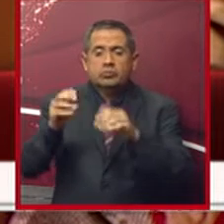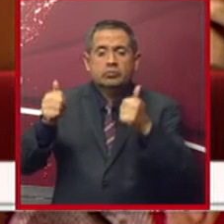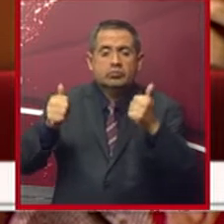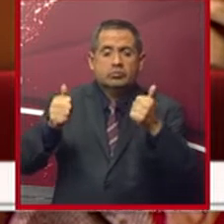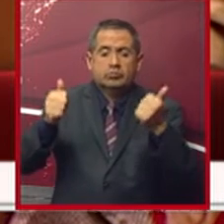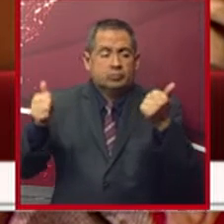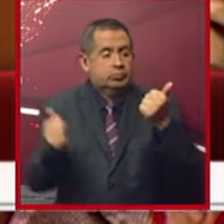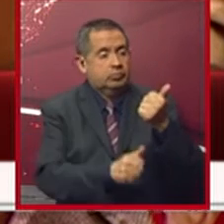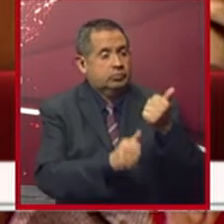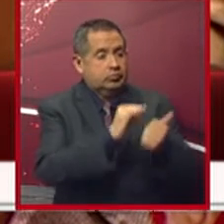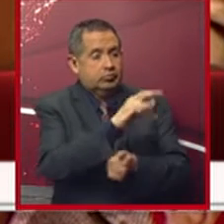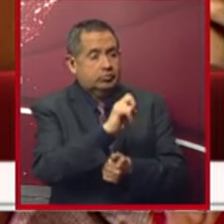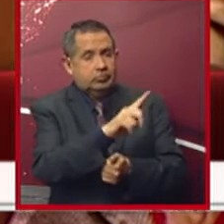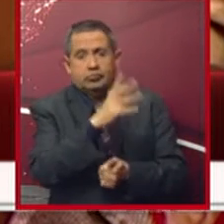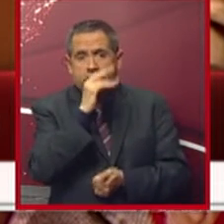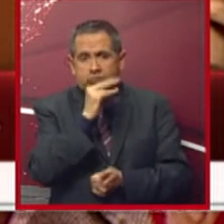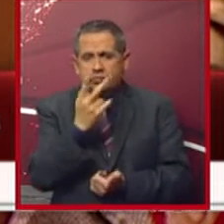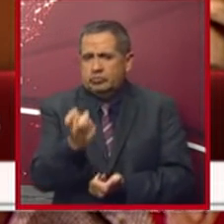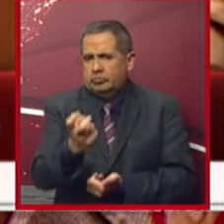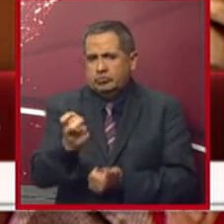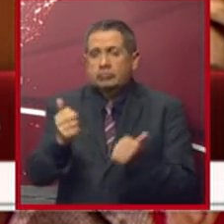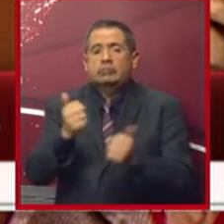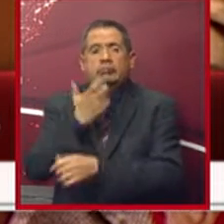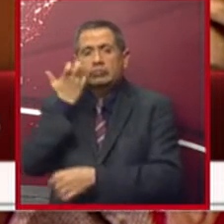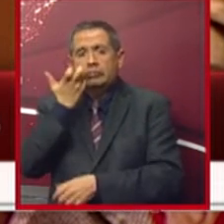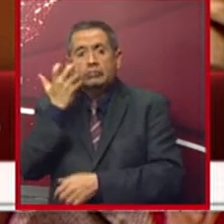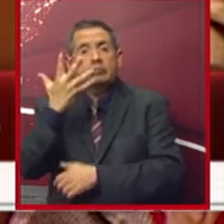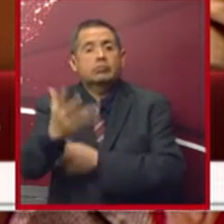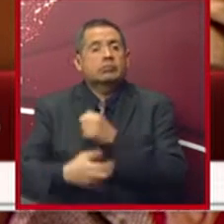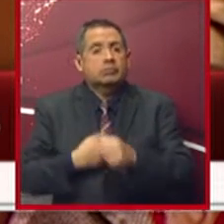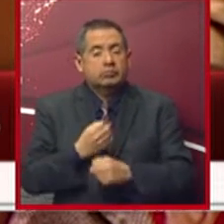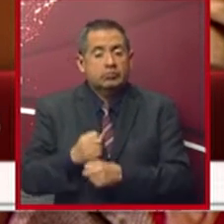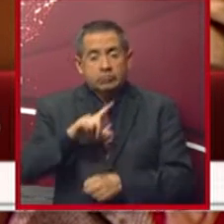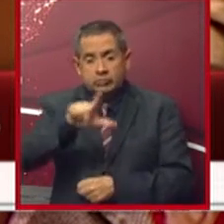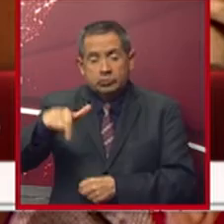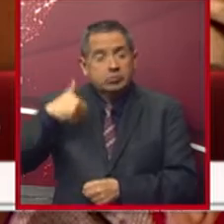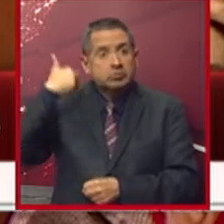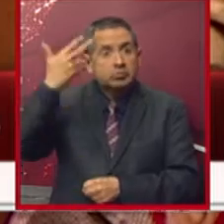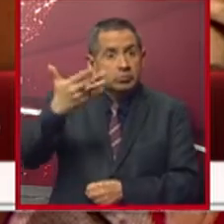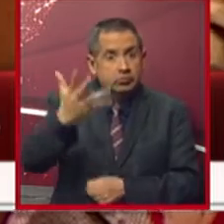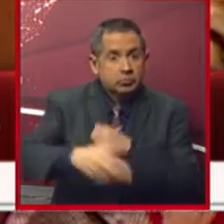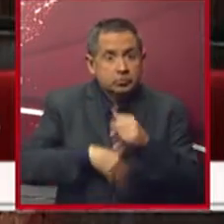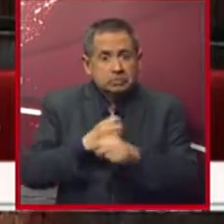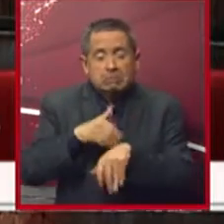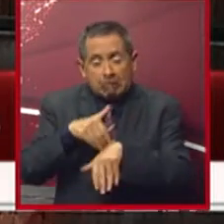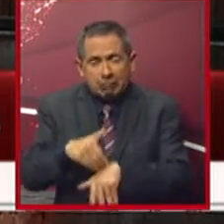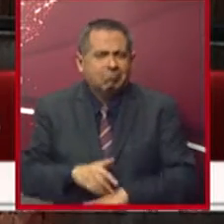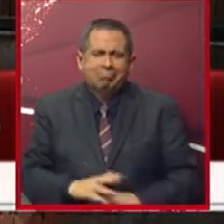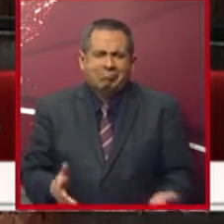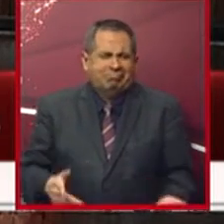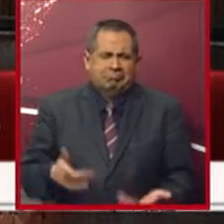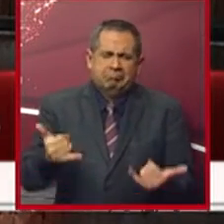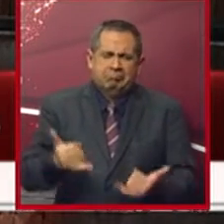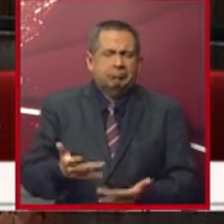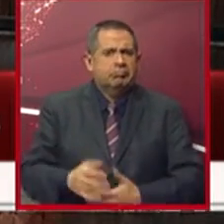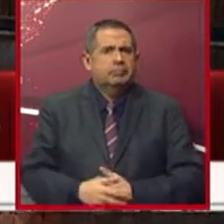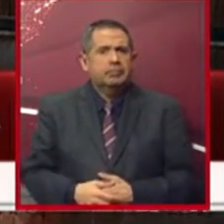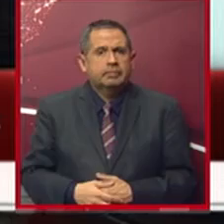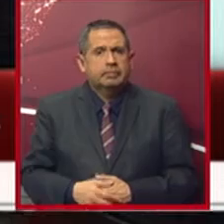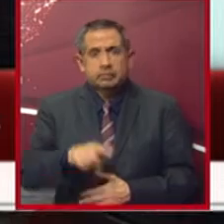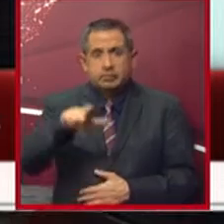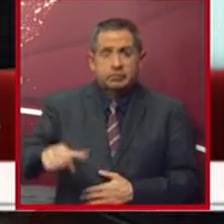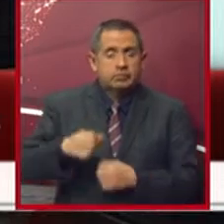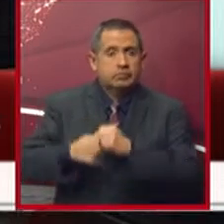ubicados en una dependencia civil. Y el problema es que tampoco lo van a querer estar en 5 años. Bueno, posteriormente